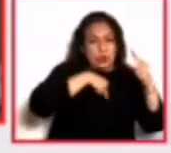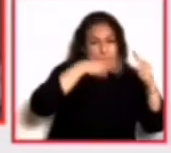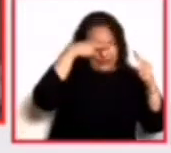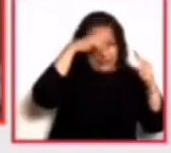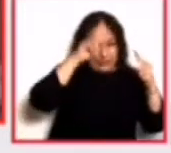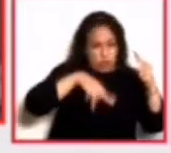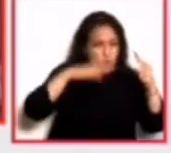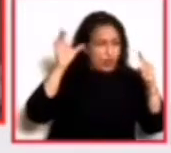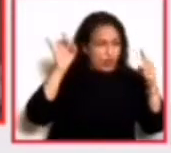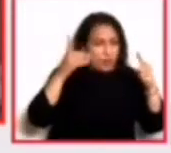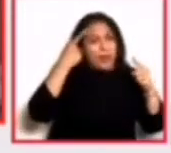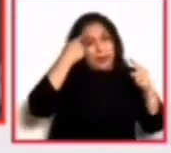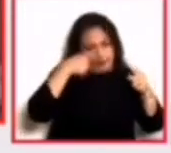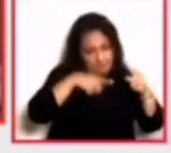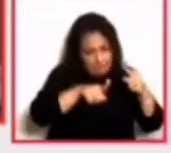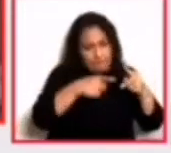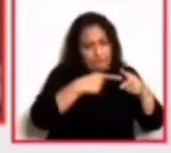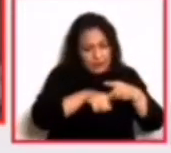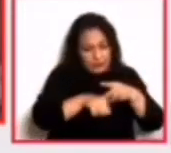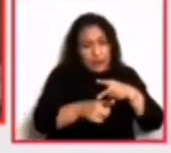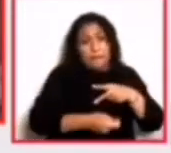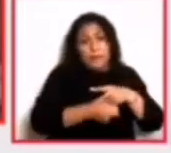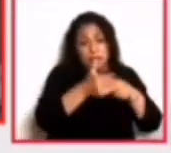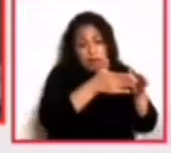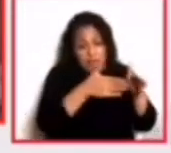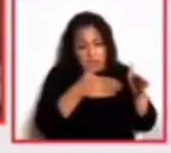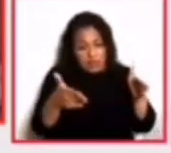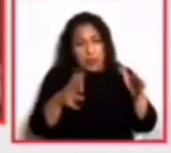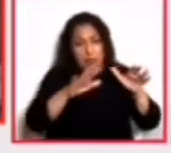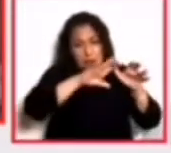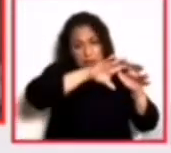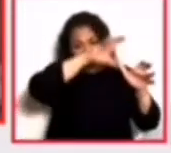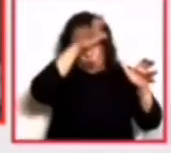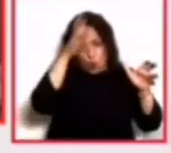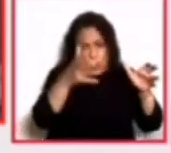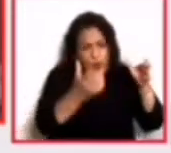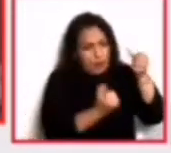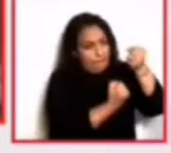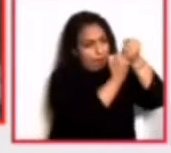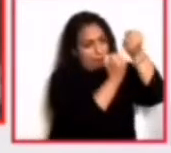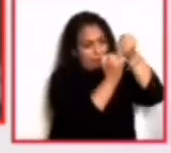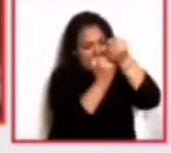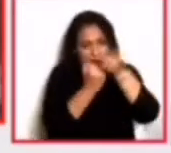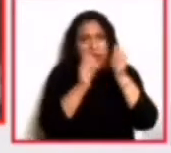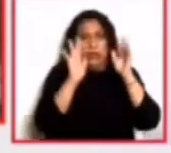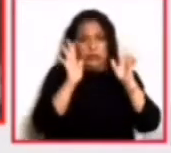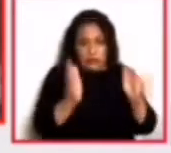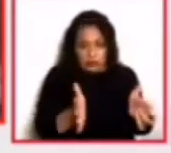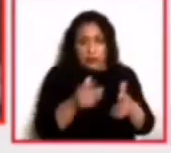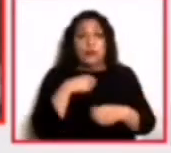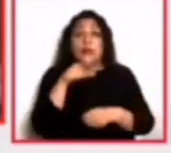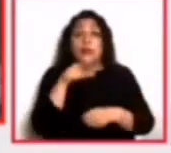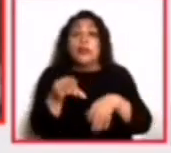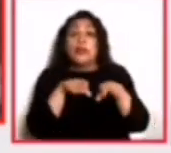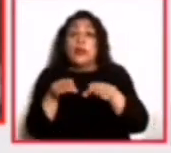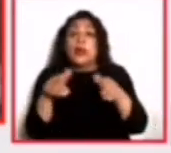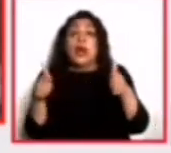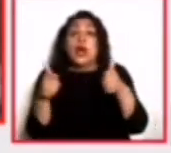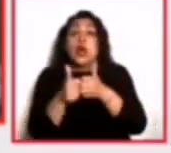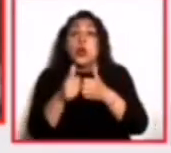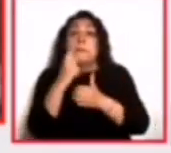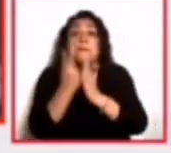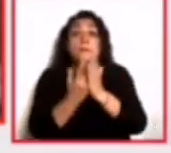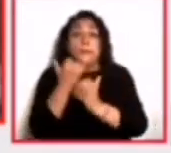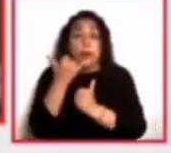iniciar la primera etapa de consolidación de la cúpula, y está trabajando con los